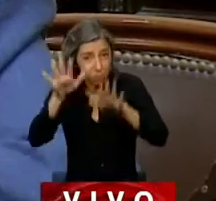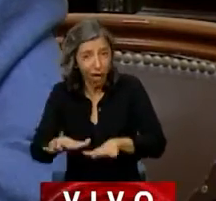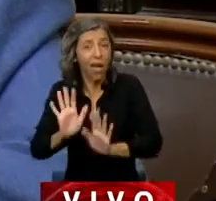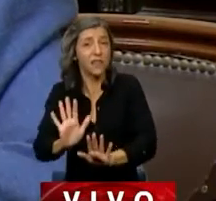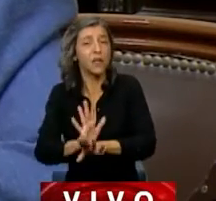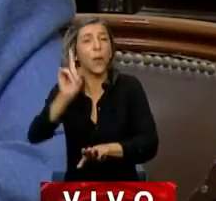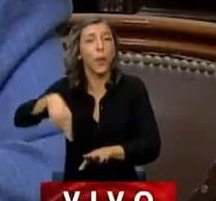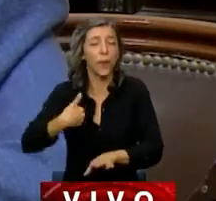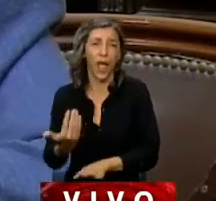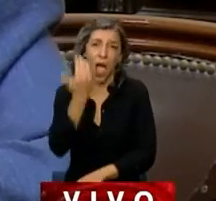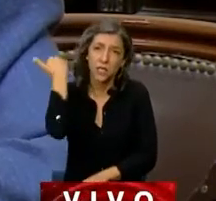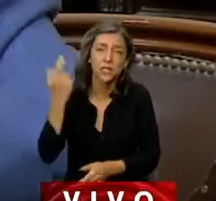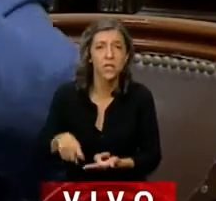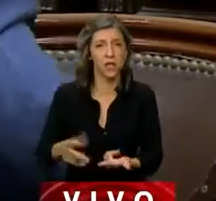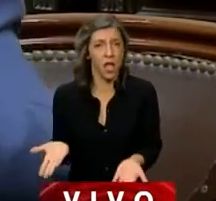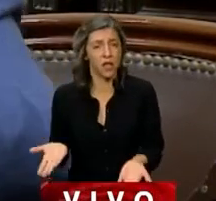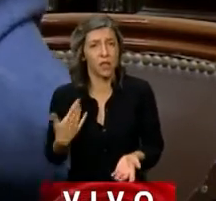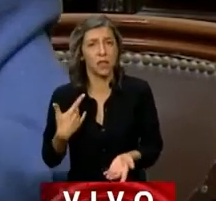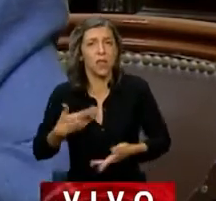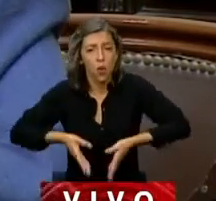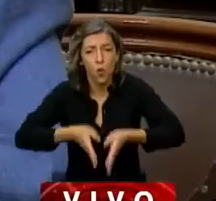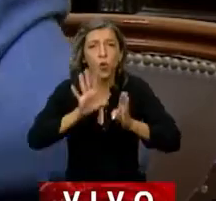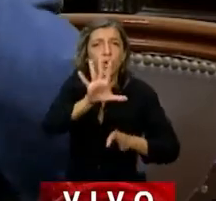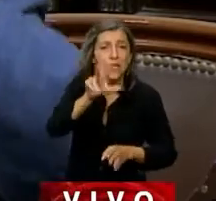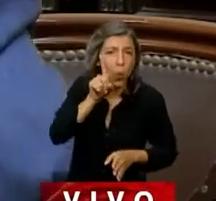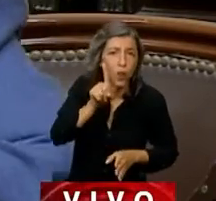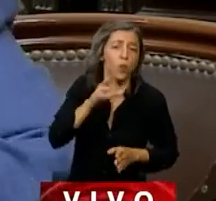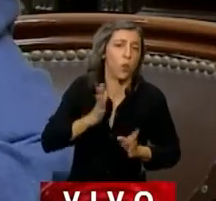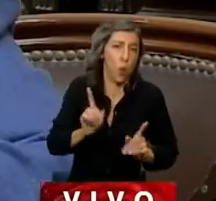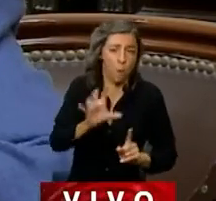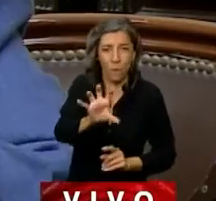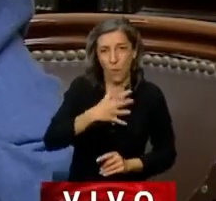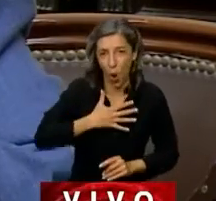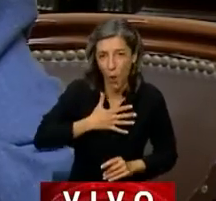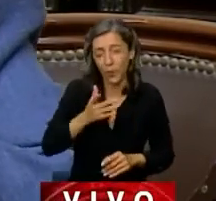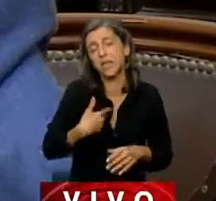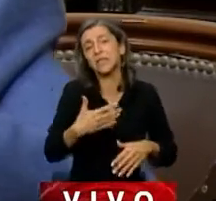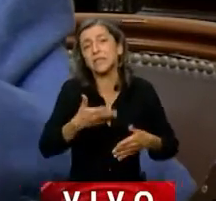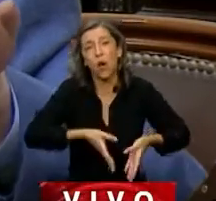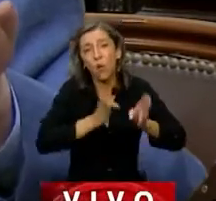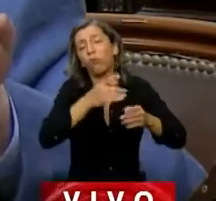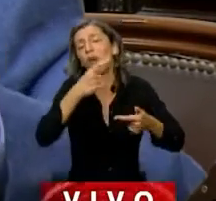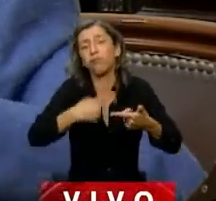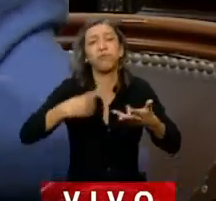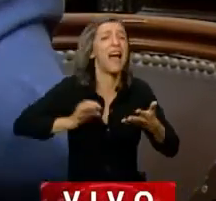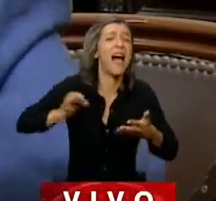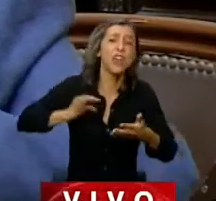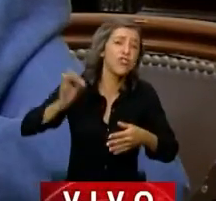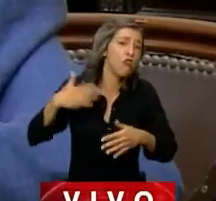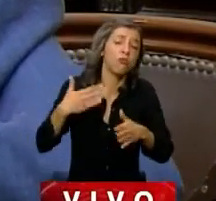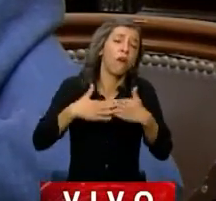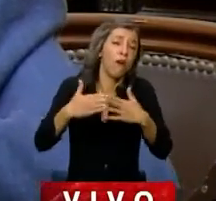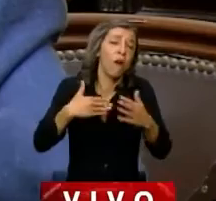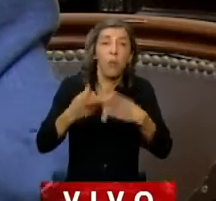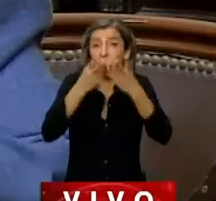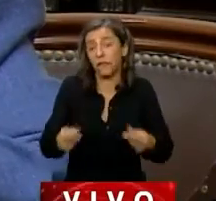ruta 151 que transcurre en mi provincia, la ruta 23 que hace decenas de años se viene haciendo y no se termina. En fin, si nos ponemos a hablar de